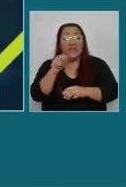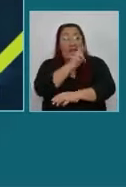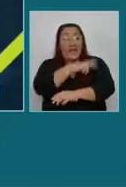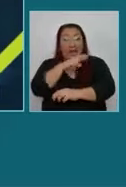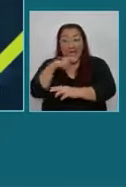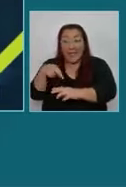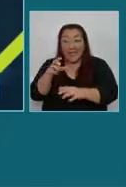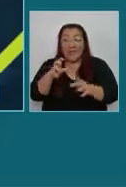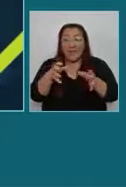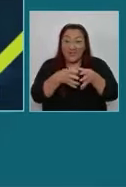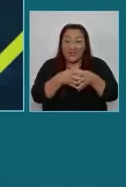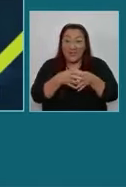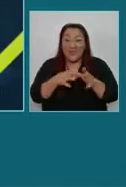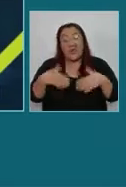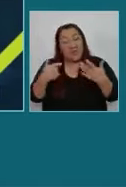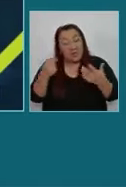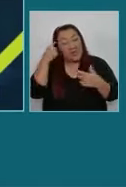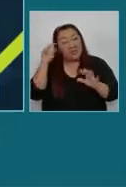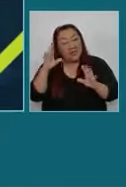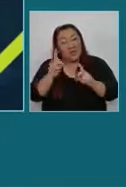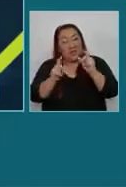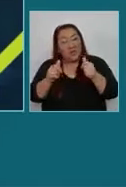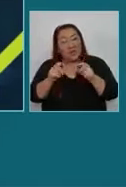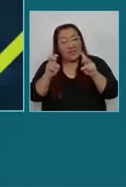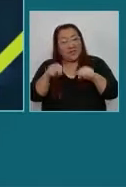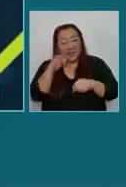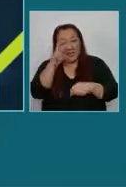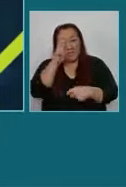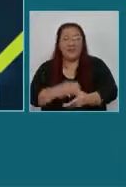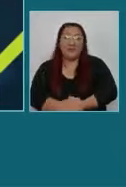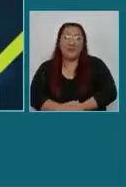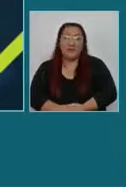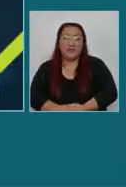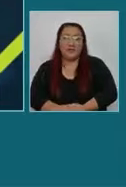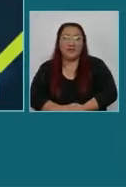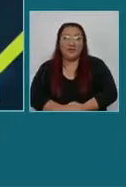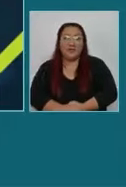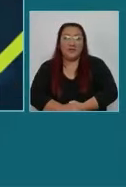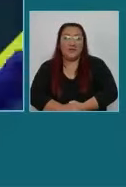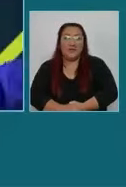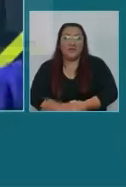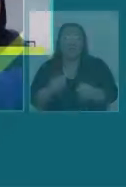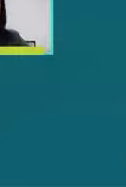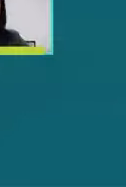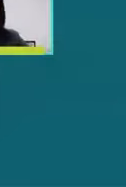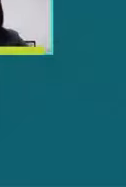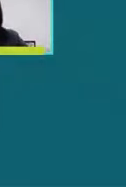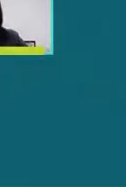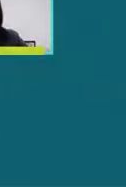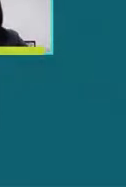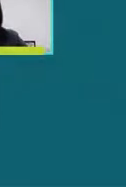que creo que pueden ser considerados unos buenos casos acá en el país. Muchas gracias, Carlos.